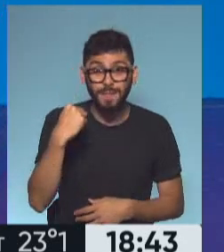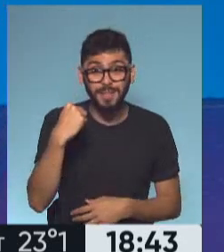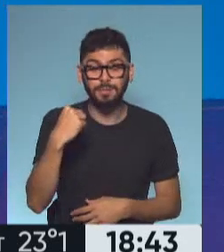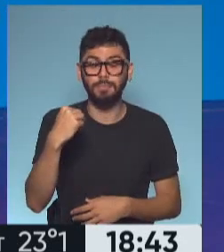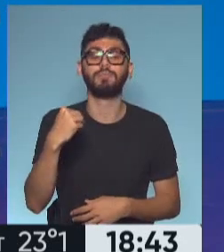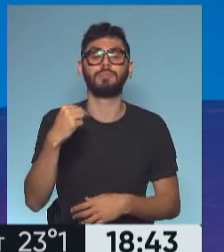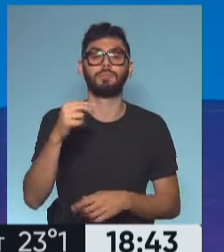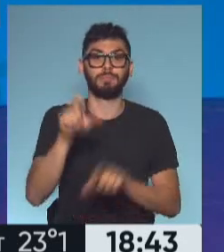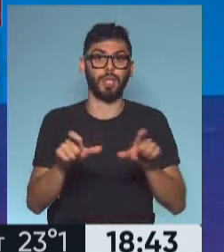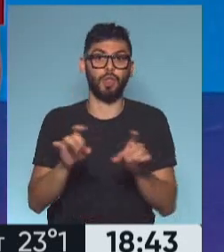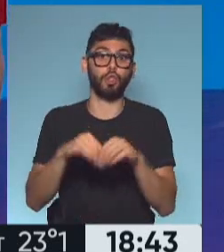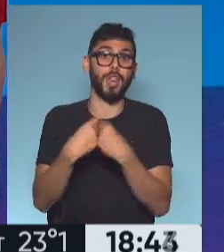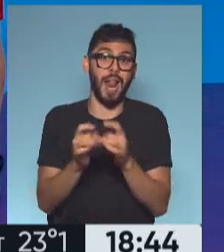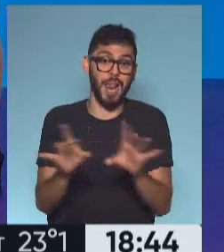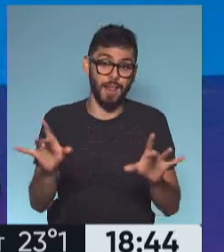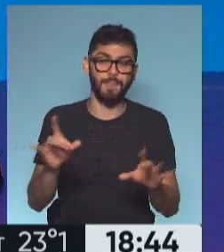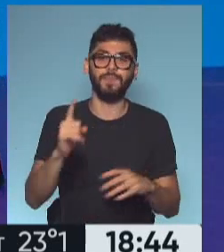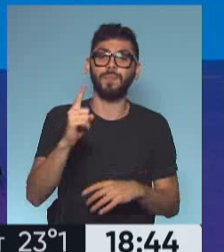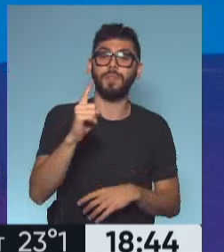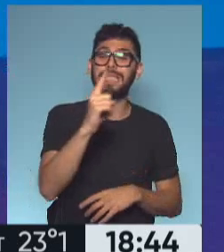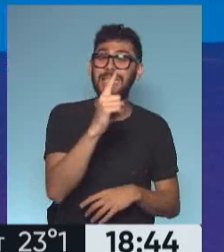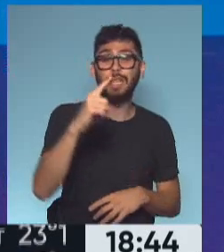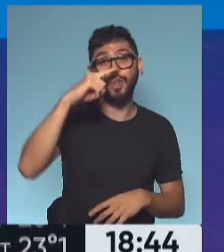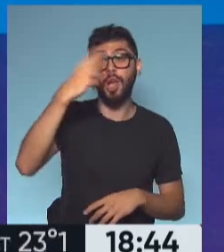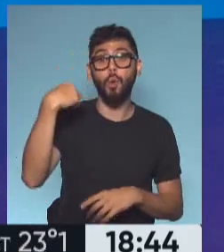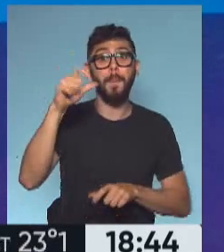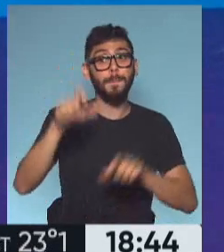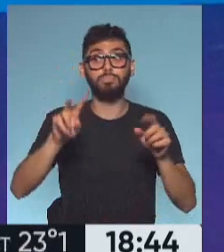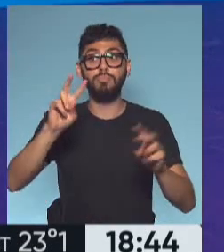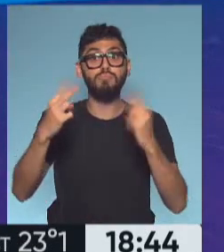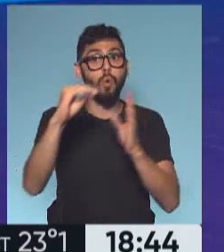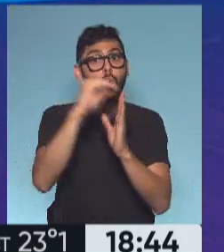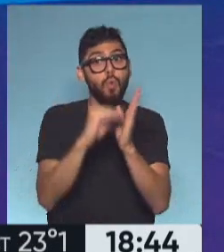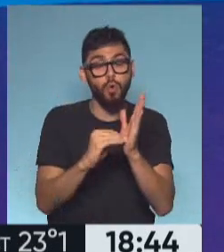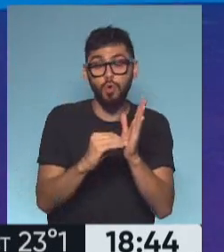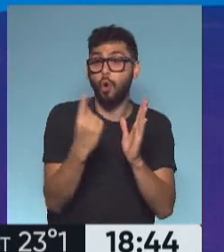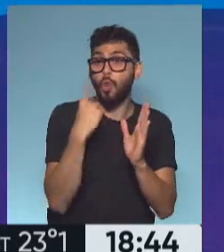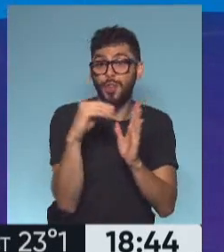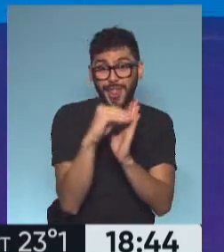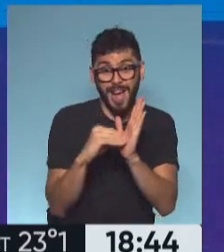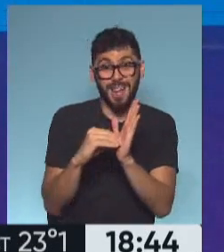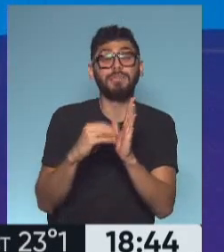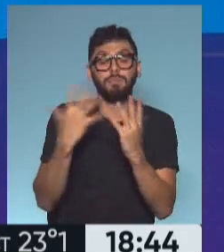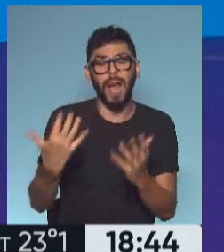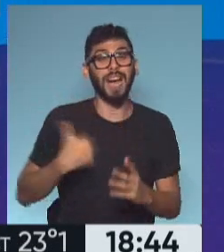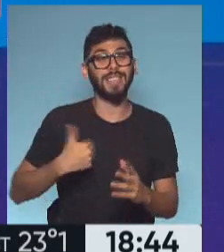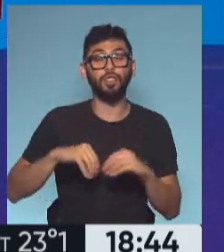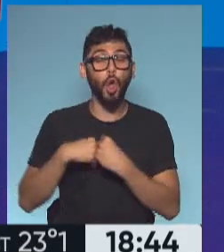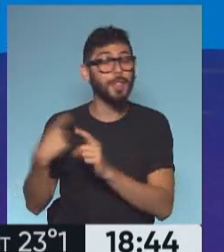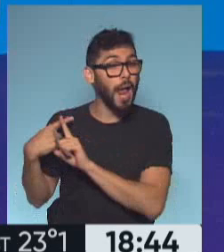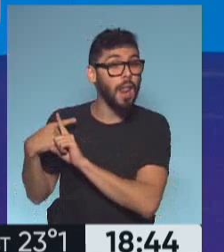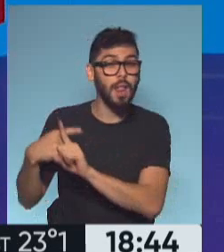2.551.999, el total de contagiados, 179 fallecidos en las últimas 24 horas, por lo que Argentina ya alcanzó